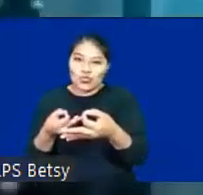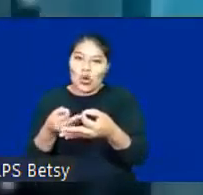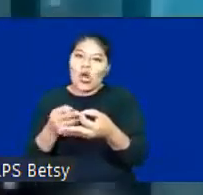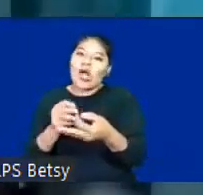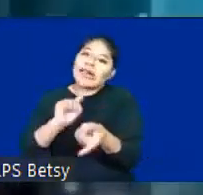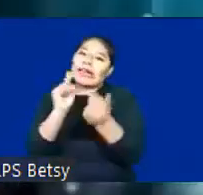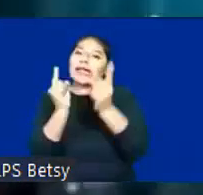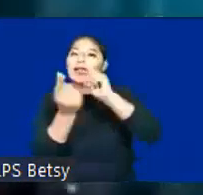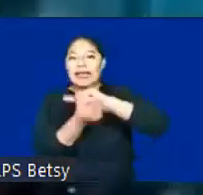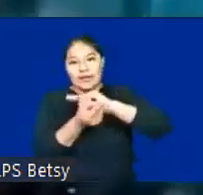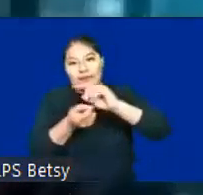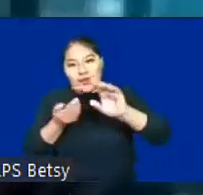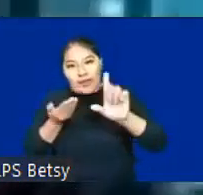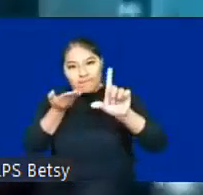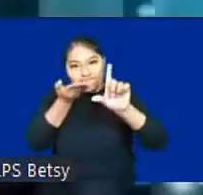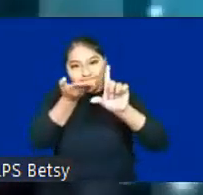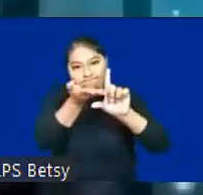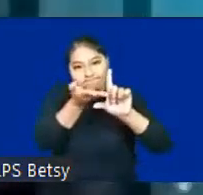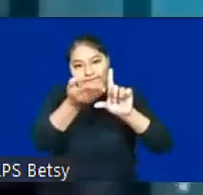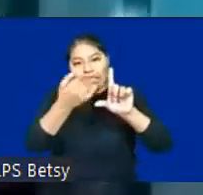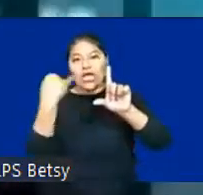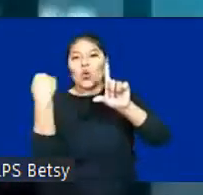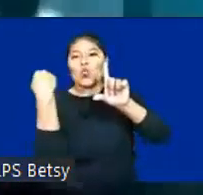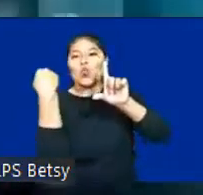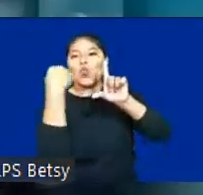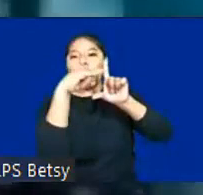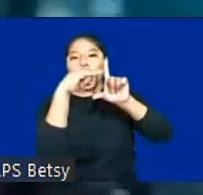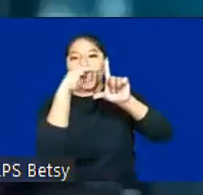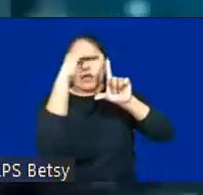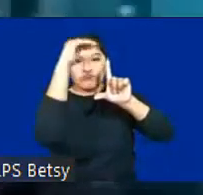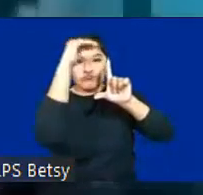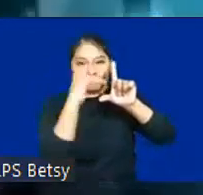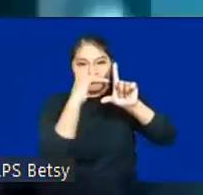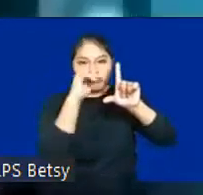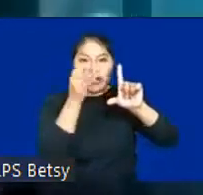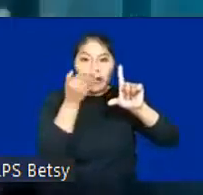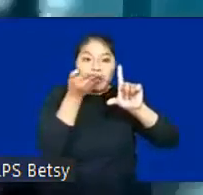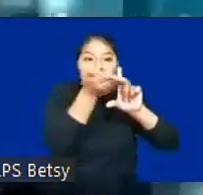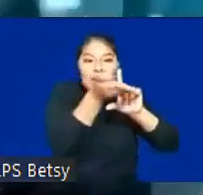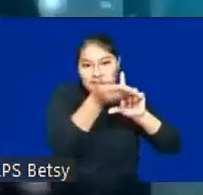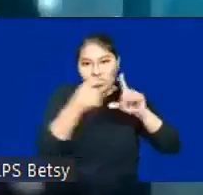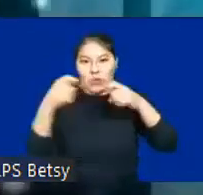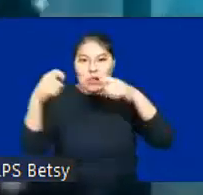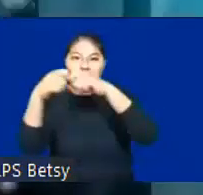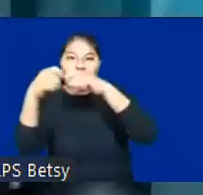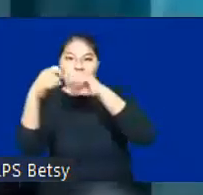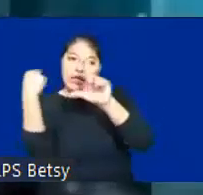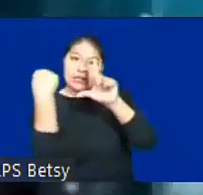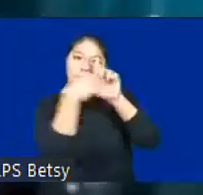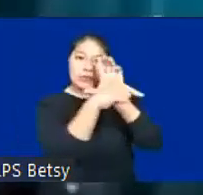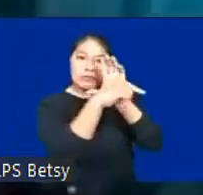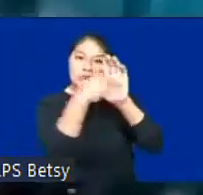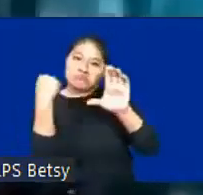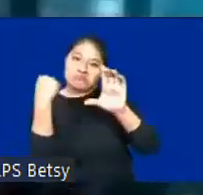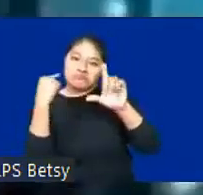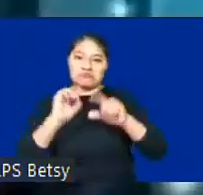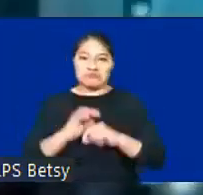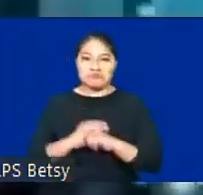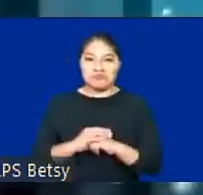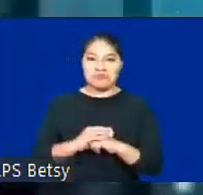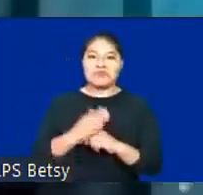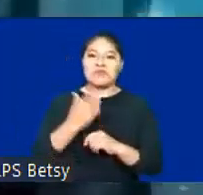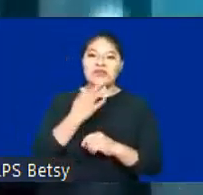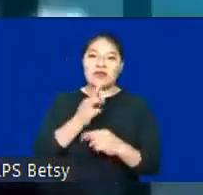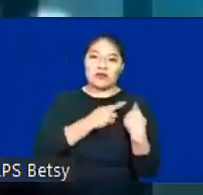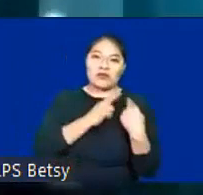digitalmente y se presentan a través de esta plataforma. ¿Quiénes pueden presentar actualmente? Bueno, los notarios, muy bien sabemos, los notarios tenemos